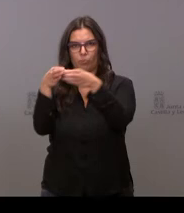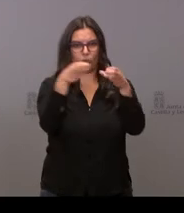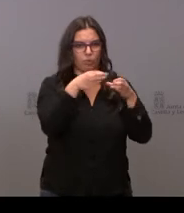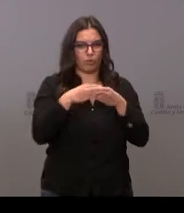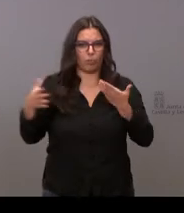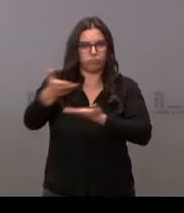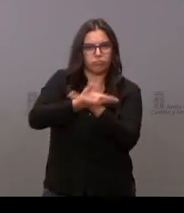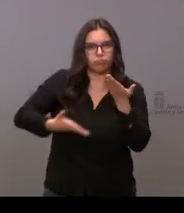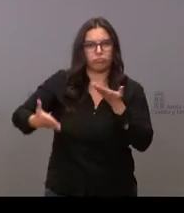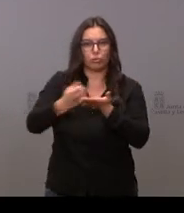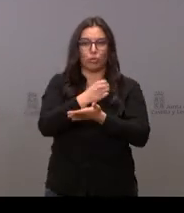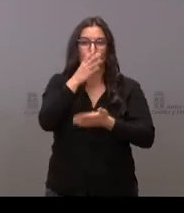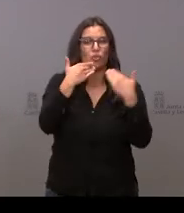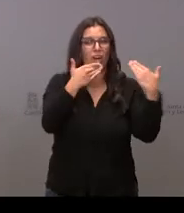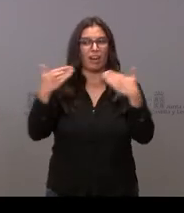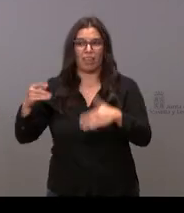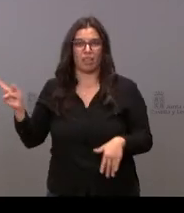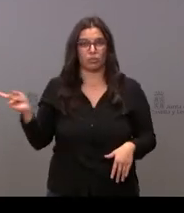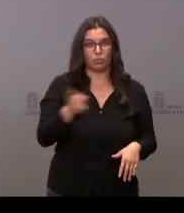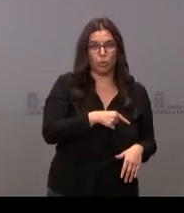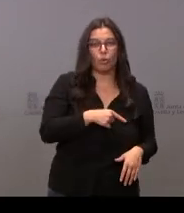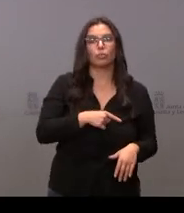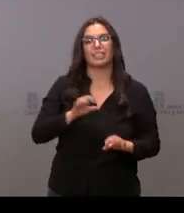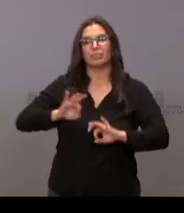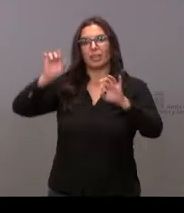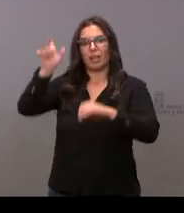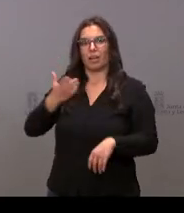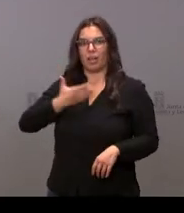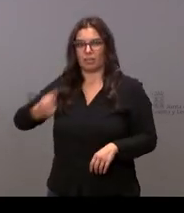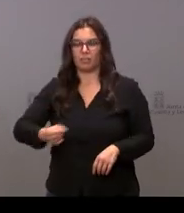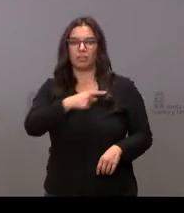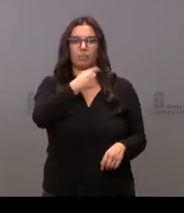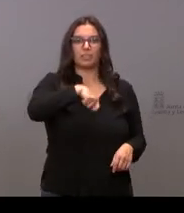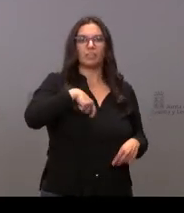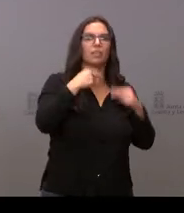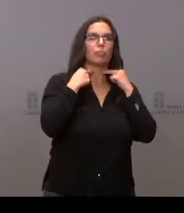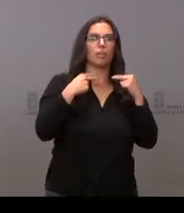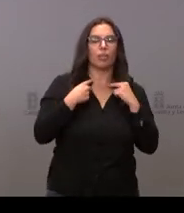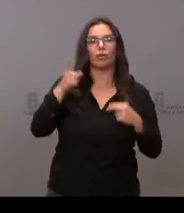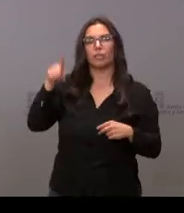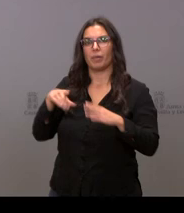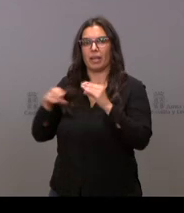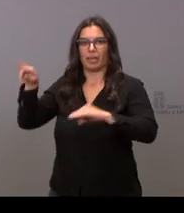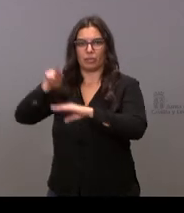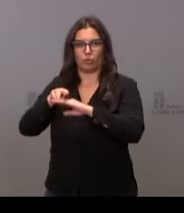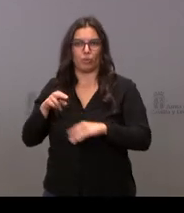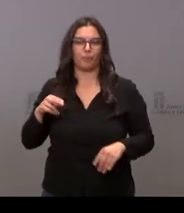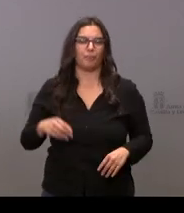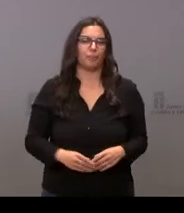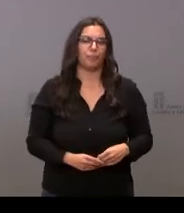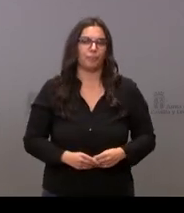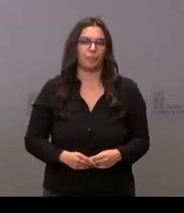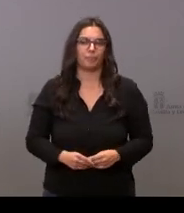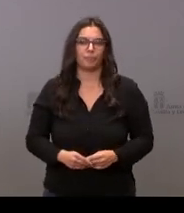agradecer a estas instituciones pero a su alcalde a carlos a javier el presidente de la diputación y a riccardo el rector de la